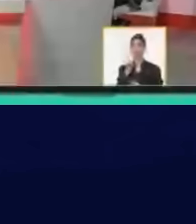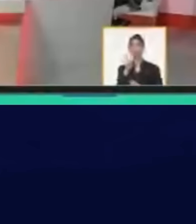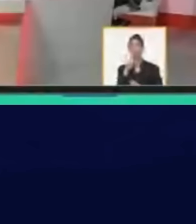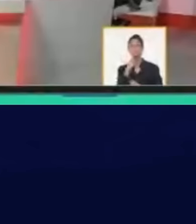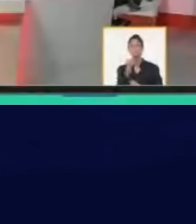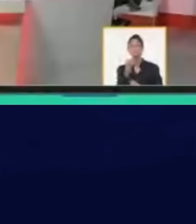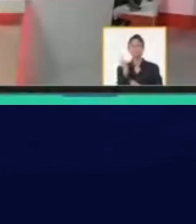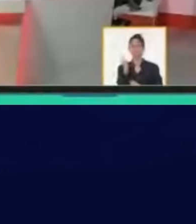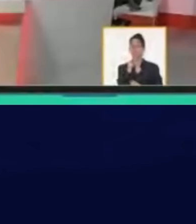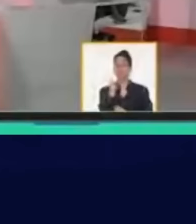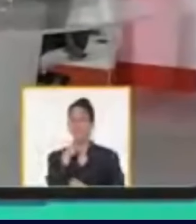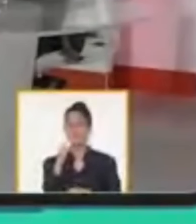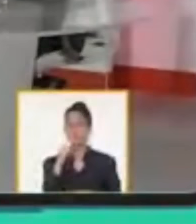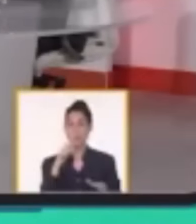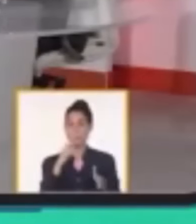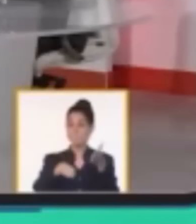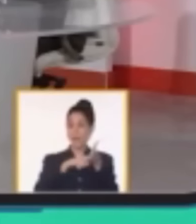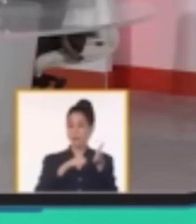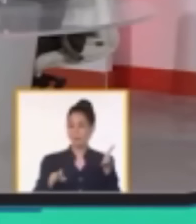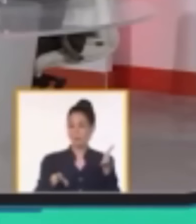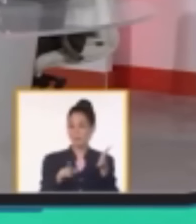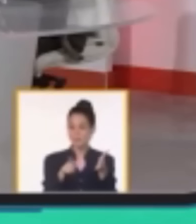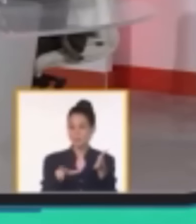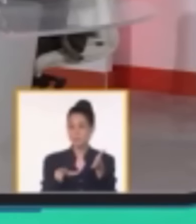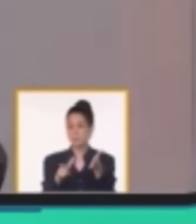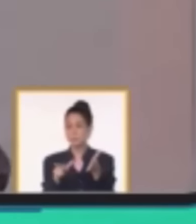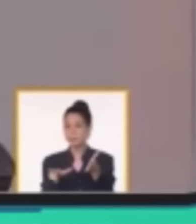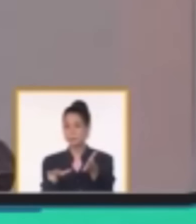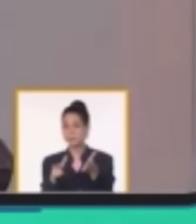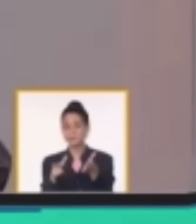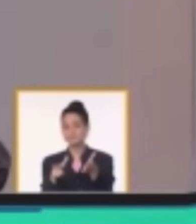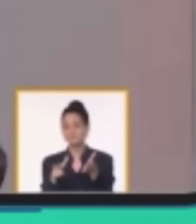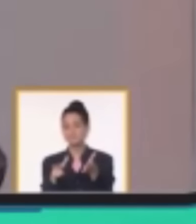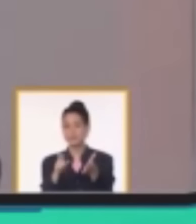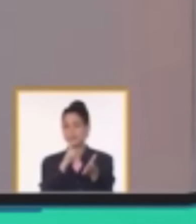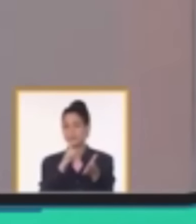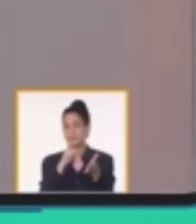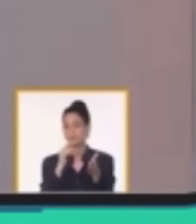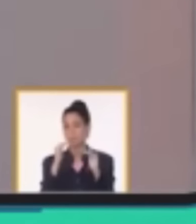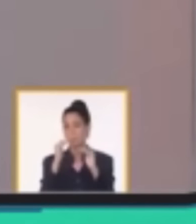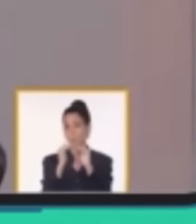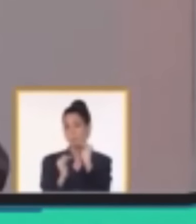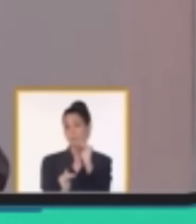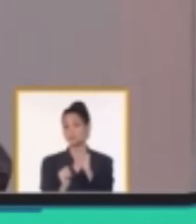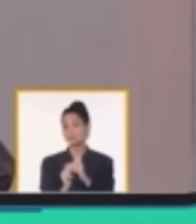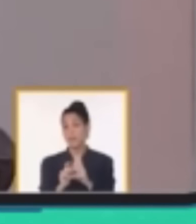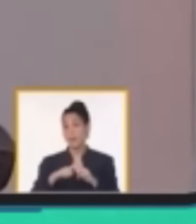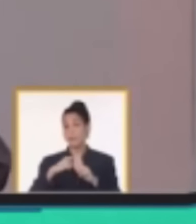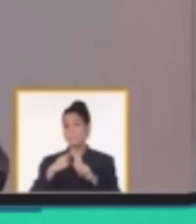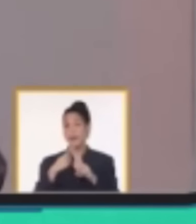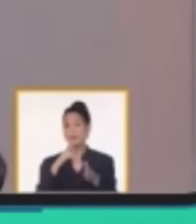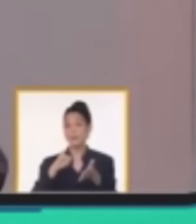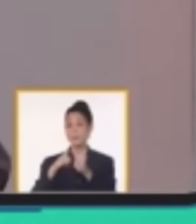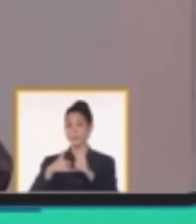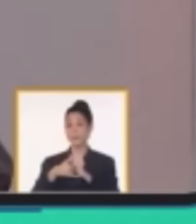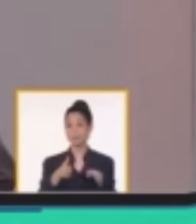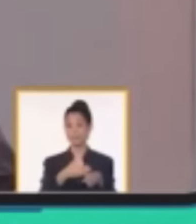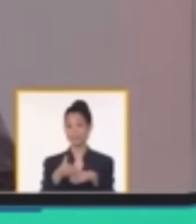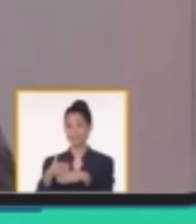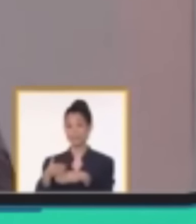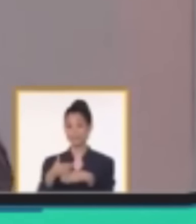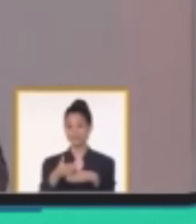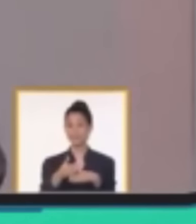cumplir la mayoría de los planes no se han podido cumplir la mayoría de los planes y dec crecemos en programas important fundamentalmente esto de alimentos